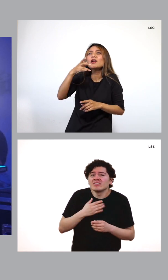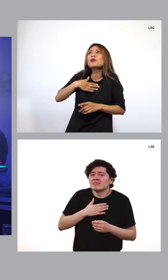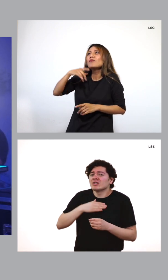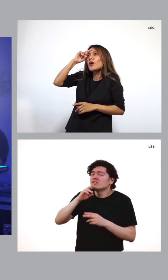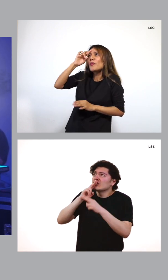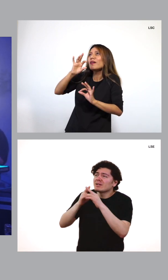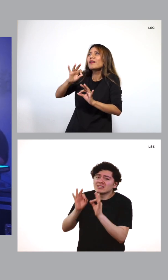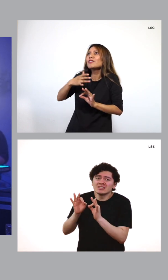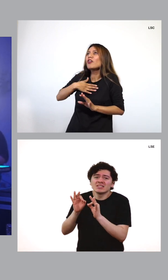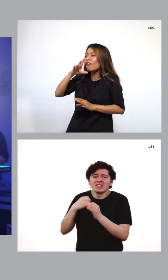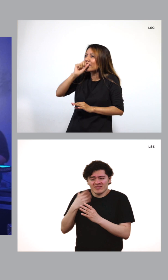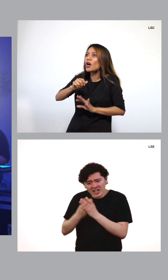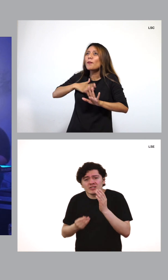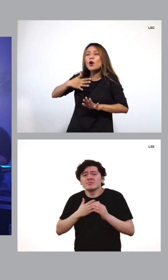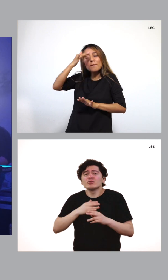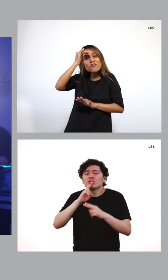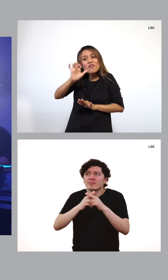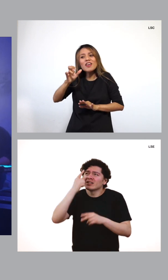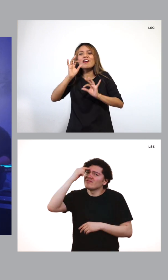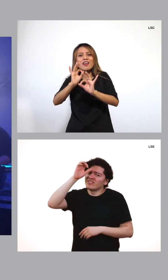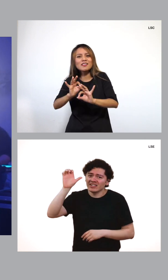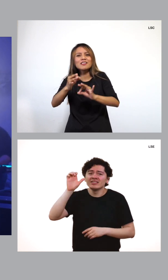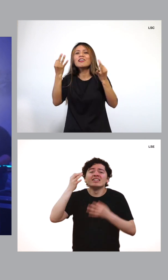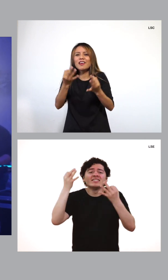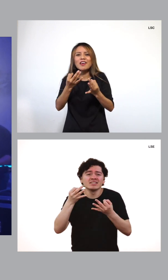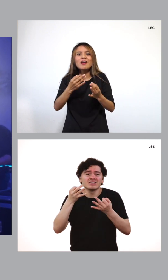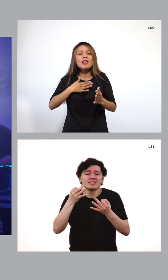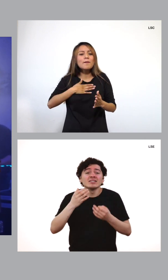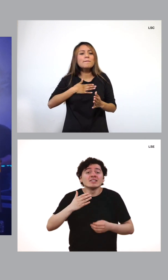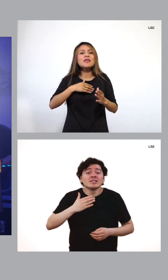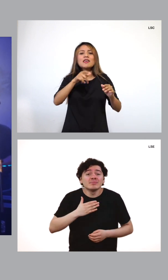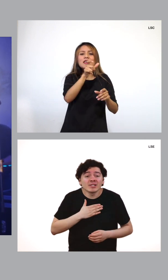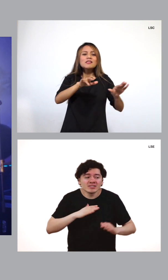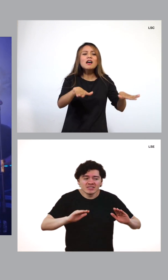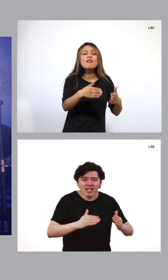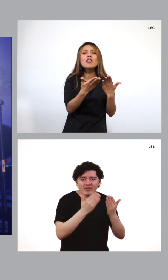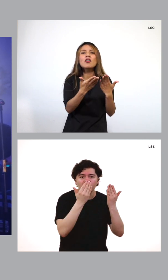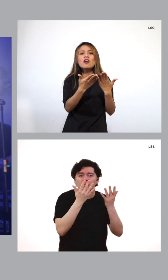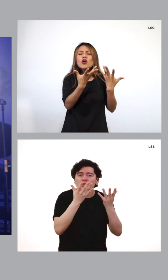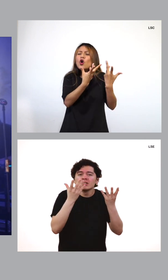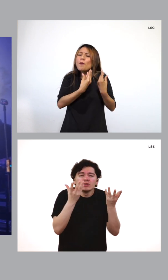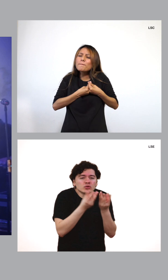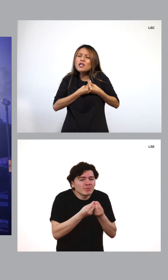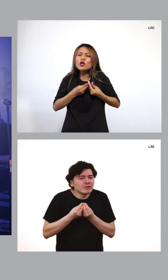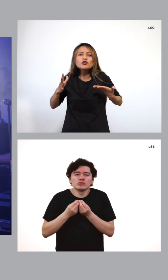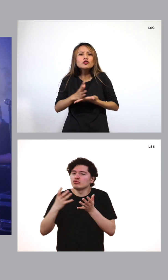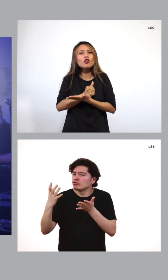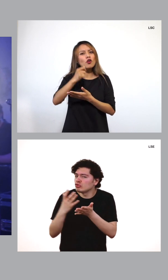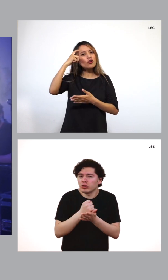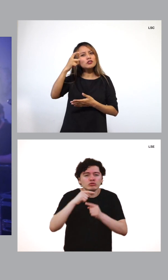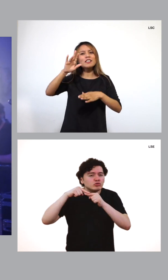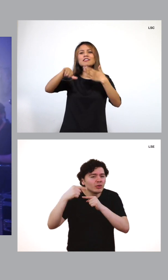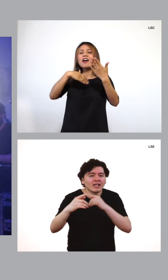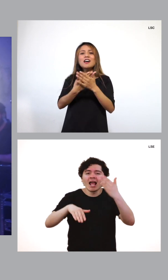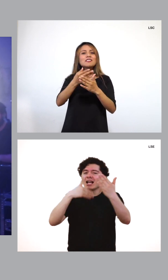fallado. Pero esta es mi fe, que mi Salvador, que mi Señor está aquí conmigo todos mis días hasta